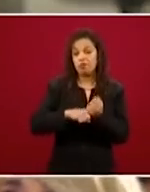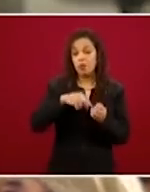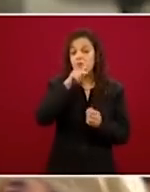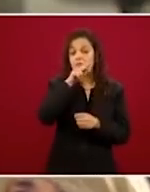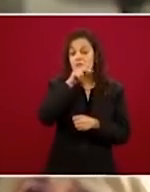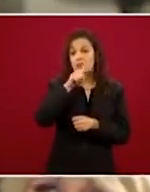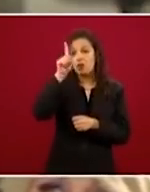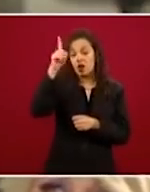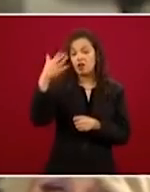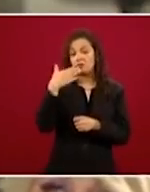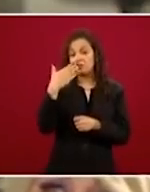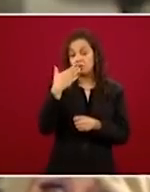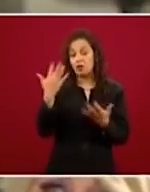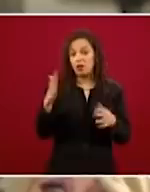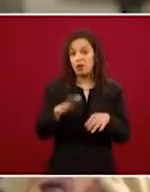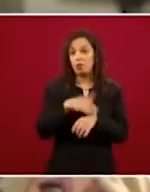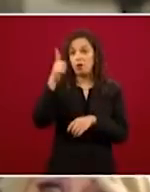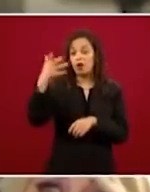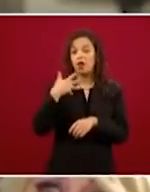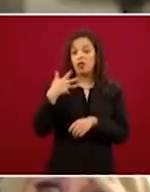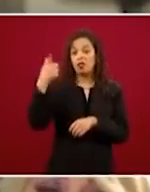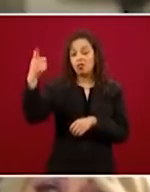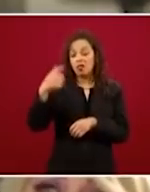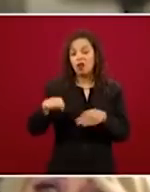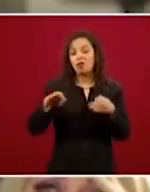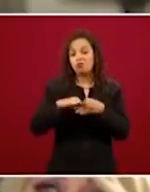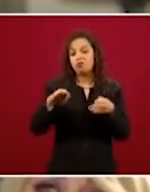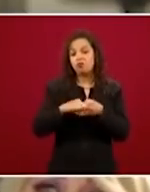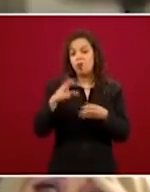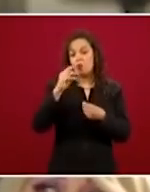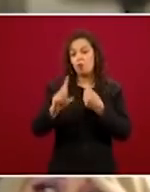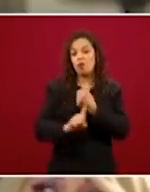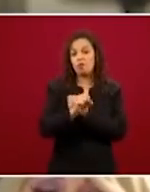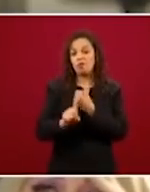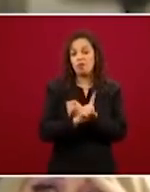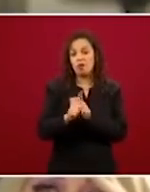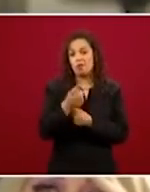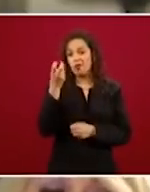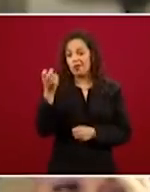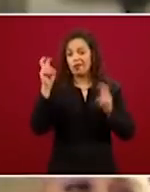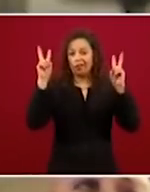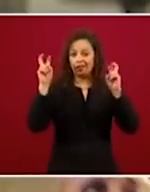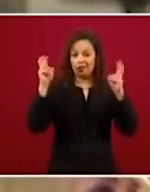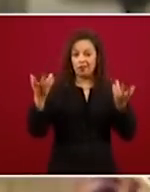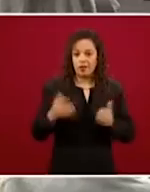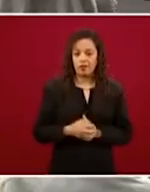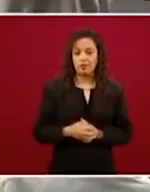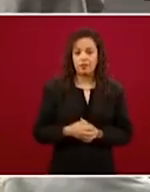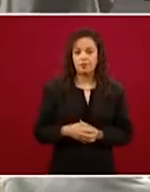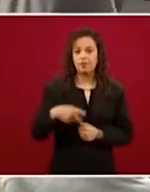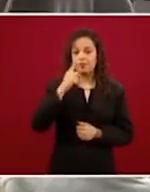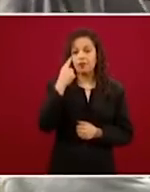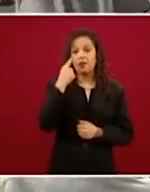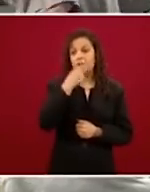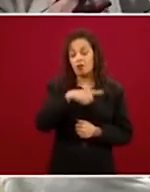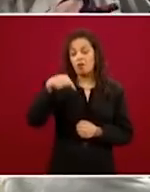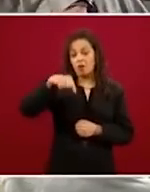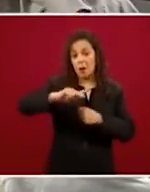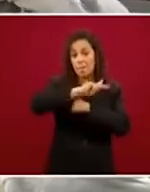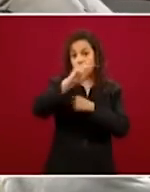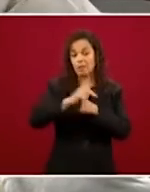ya que es uno de los estados con mayor incidencia pero evidentemente preocupa en todo el país por lo que por las manifestaciones que se han visto muchas gracias que